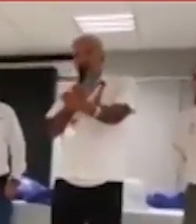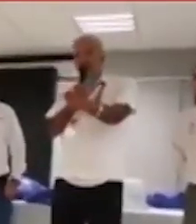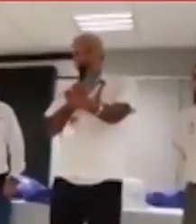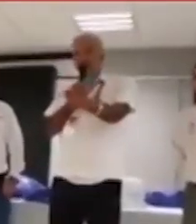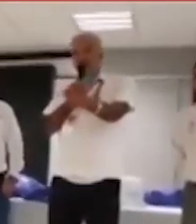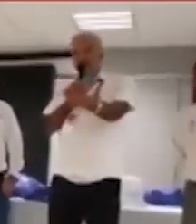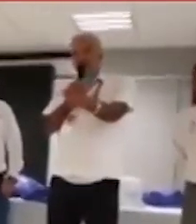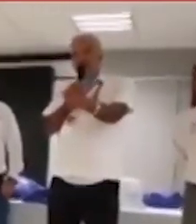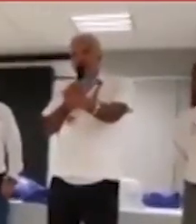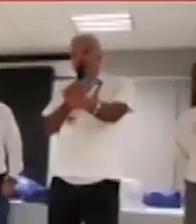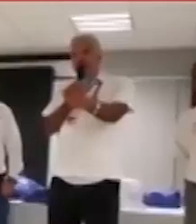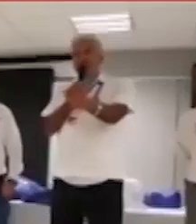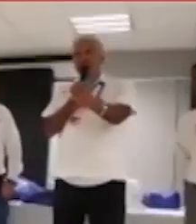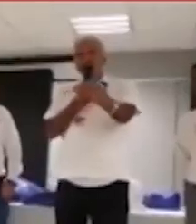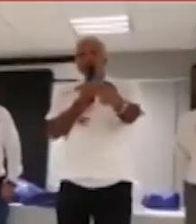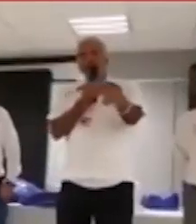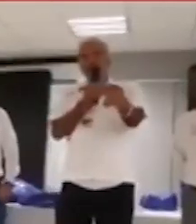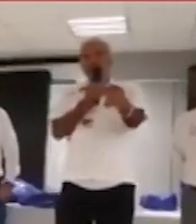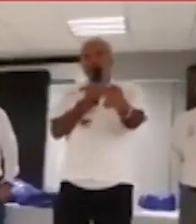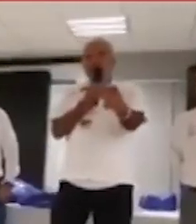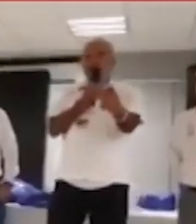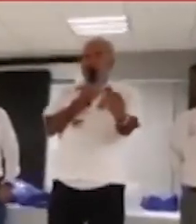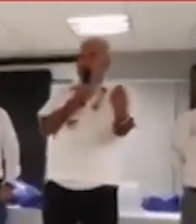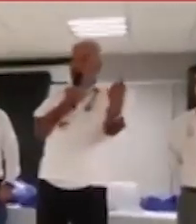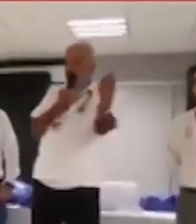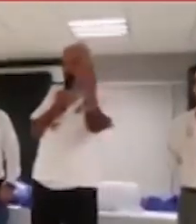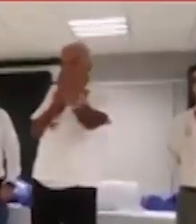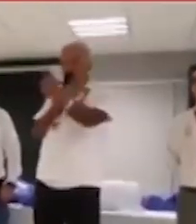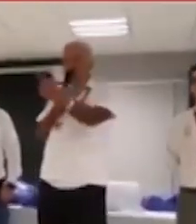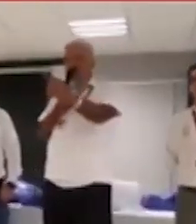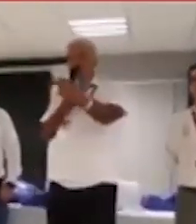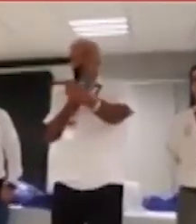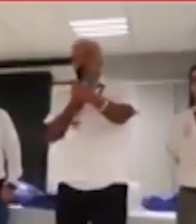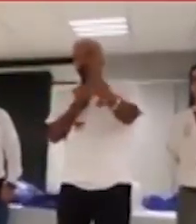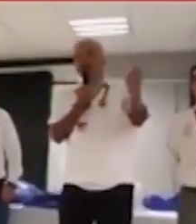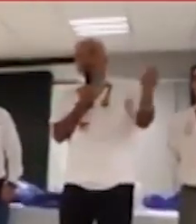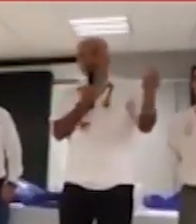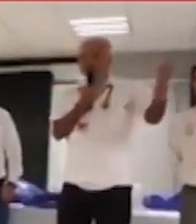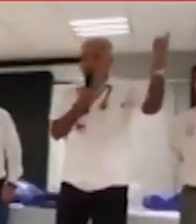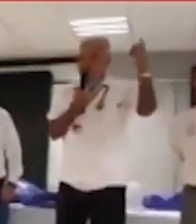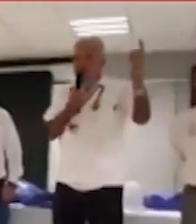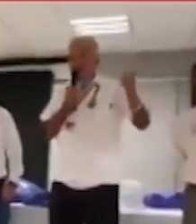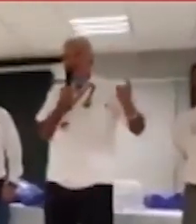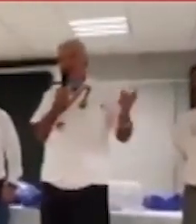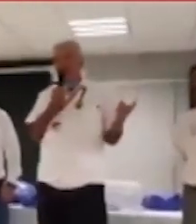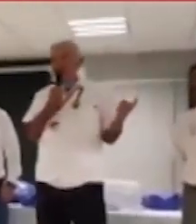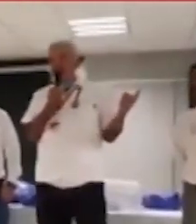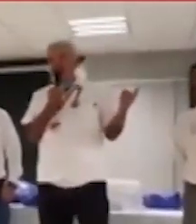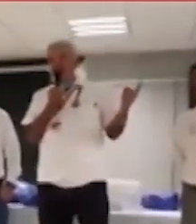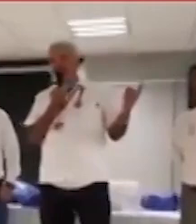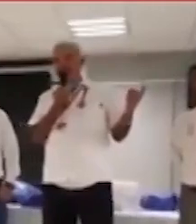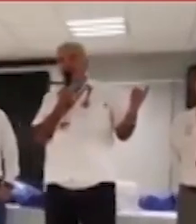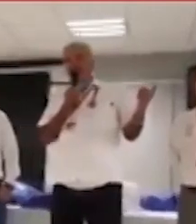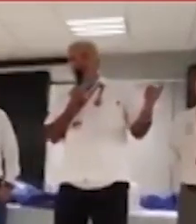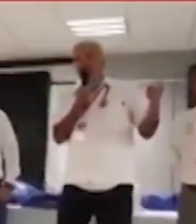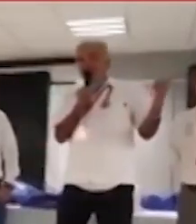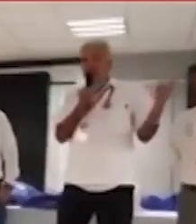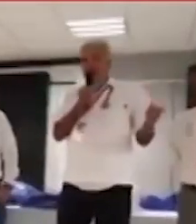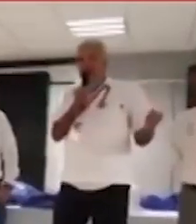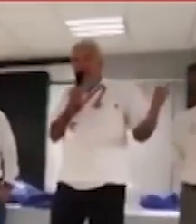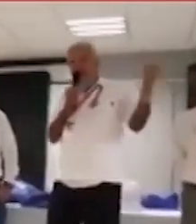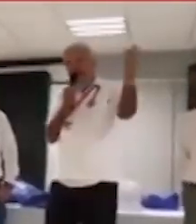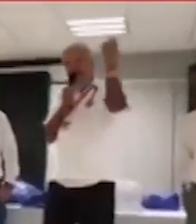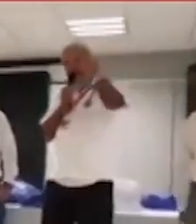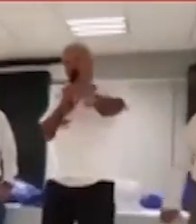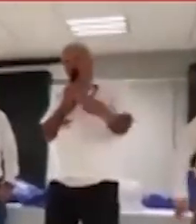la mujer cada vez más fuerte hay más feminicidios hay más mujeres violadas digo ya hemos dado estadísticas